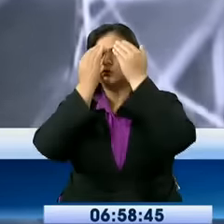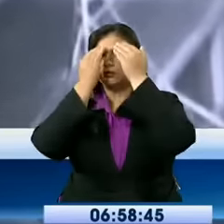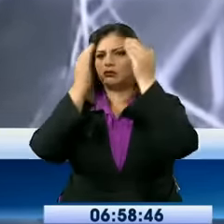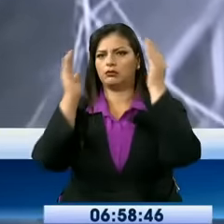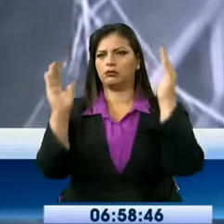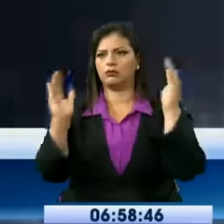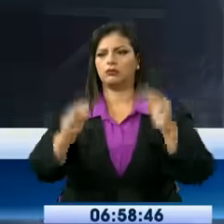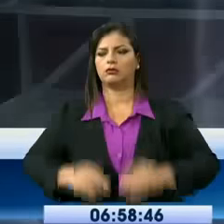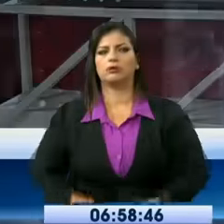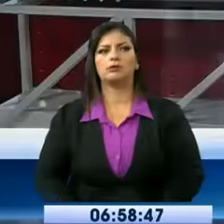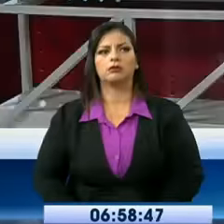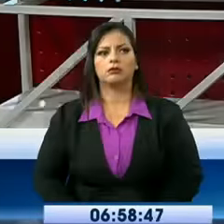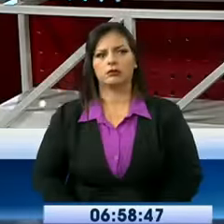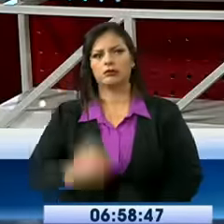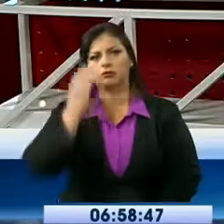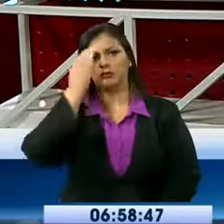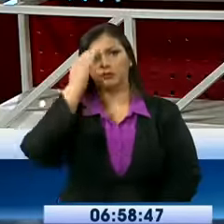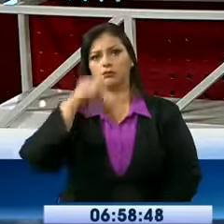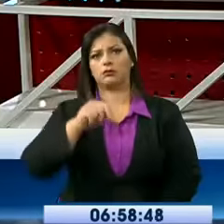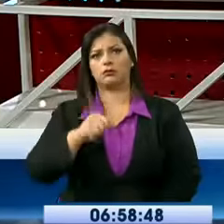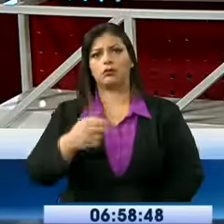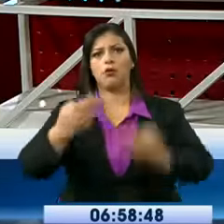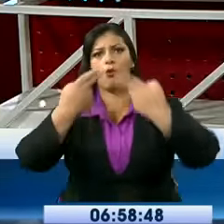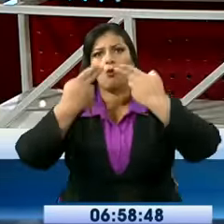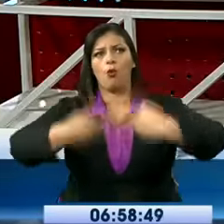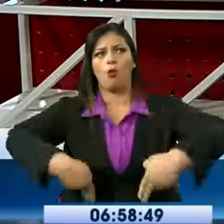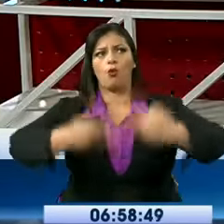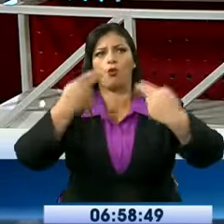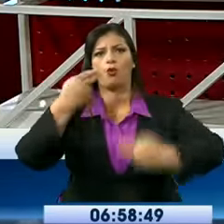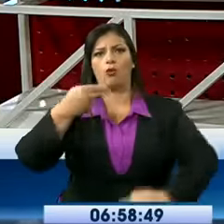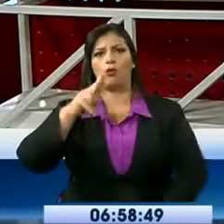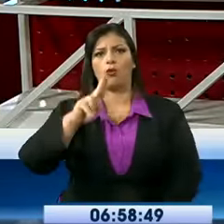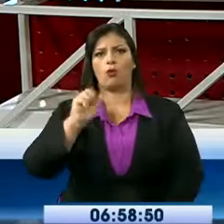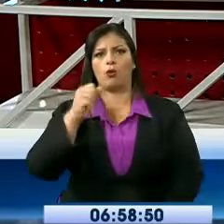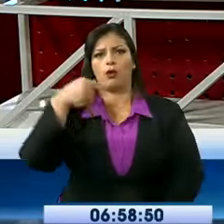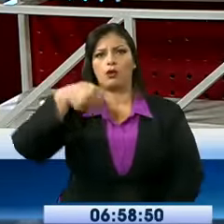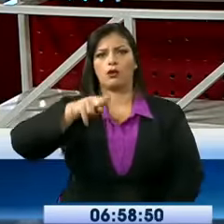conocí que en Huaquilla está, ay, caramba. También temblaba la tierra. Sí, también ha temblado la tierra. Bueno.